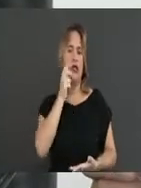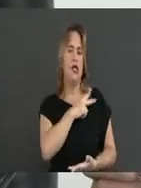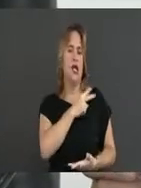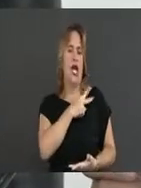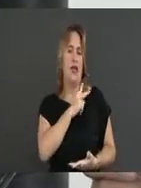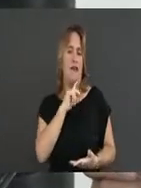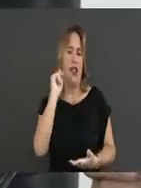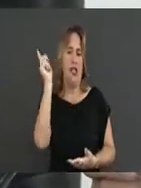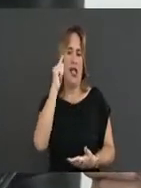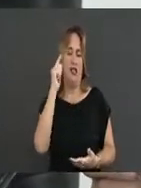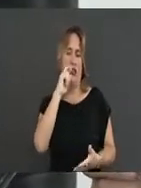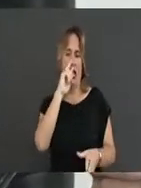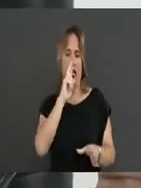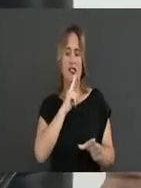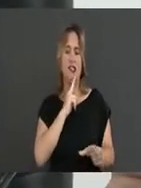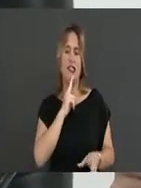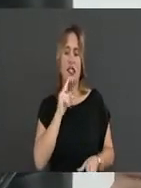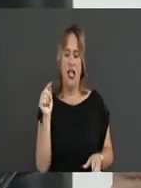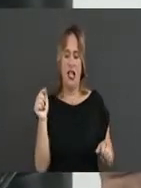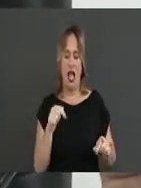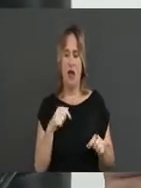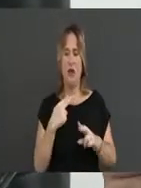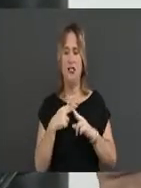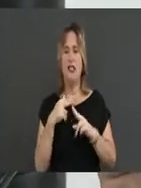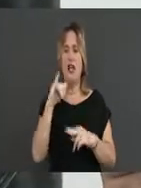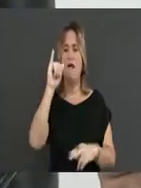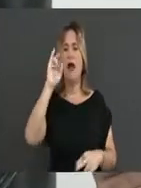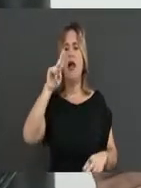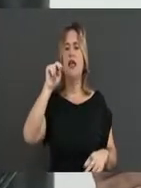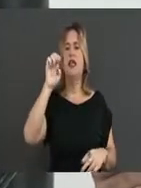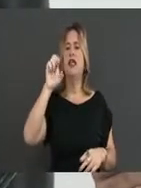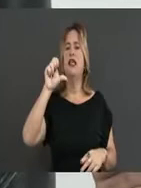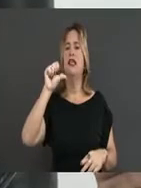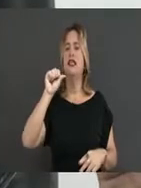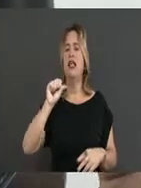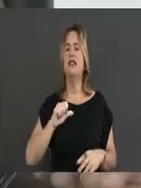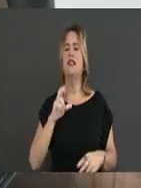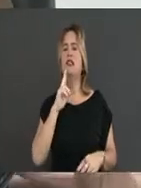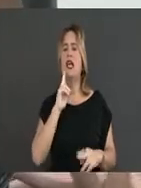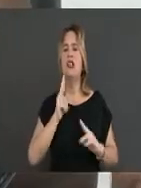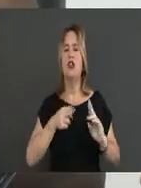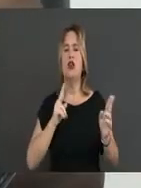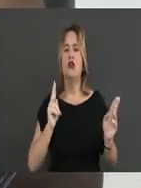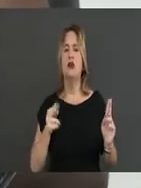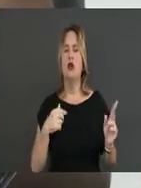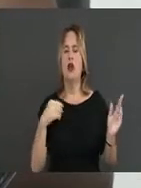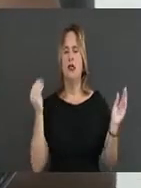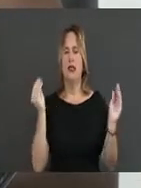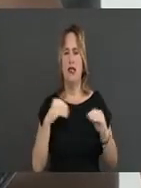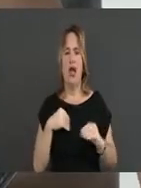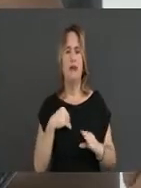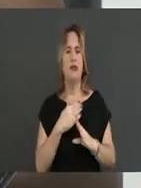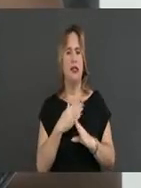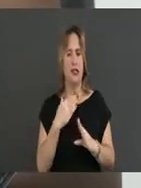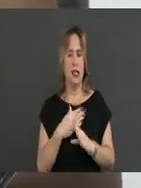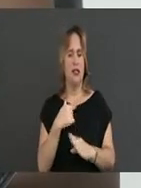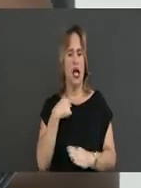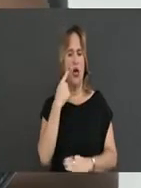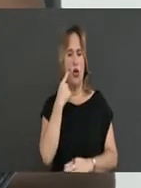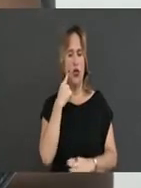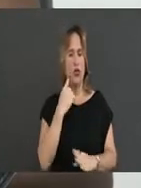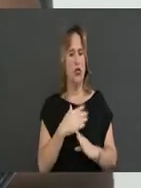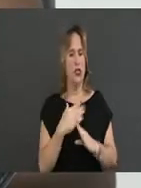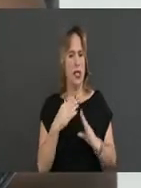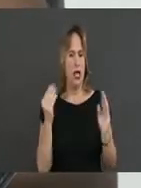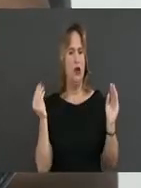constatando lo que la situación que tiene y tomando decisiones. Es una conocedora de Santiago. Exacto,